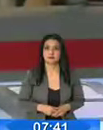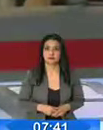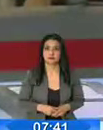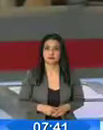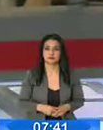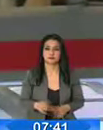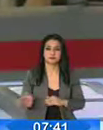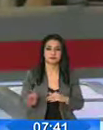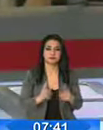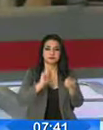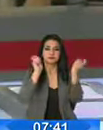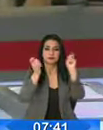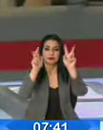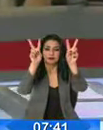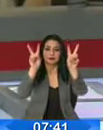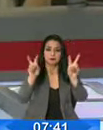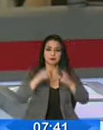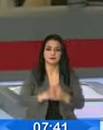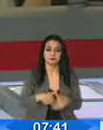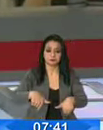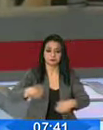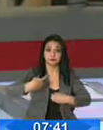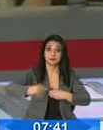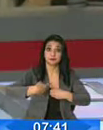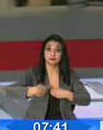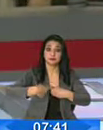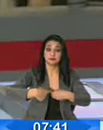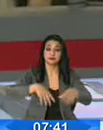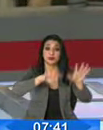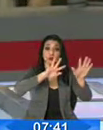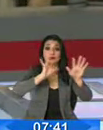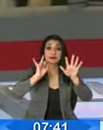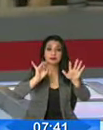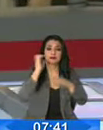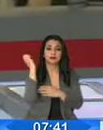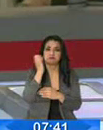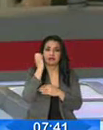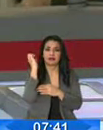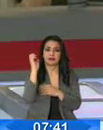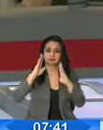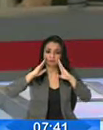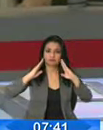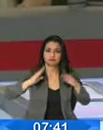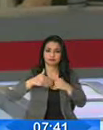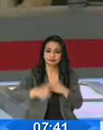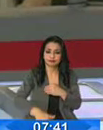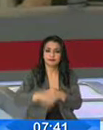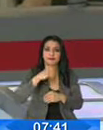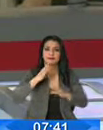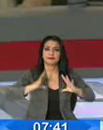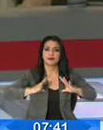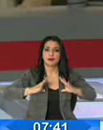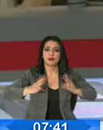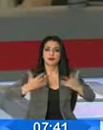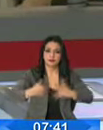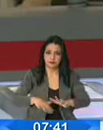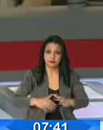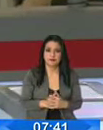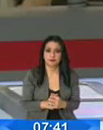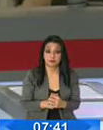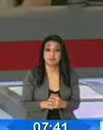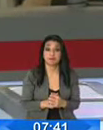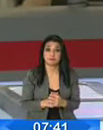Vamos a cambiar el tema. En la ciudad de Quito, un total de 97 emergencias fueron atendidas. Esto durante el feriado en el que se registraron, escuchen